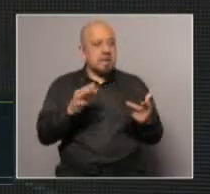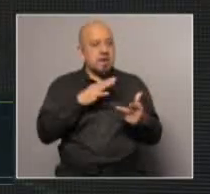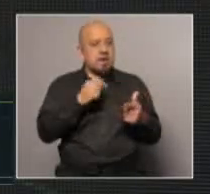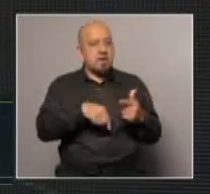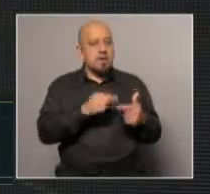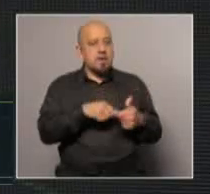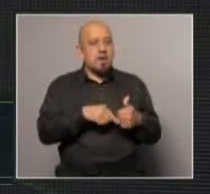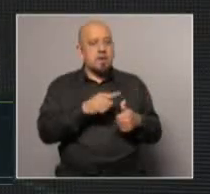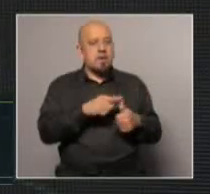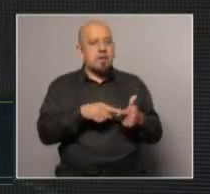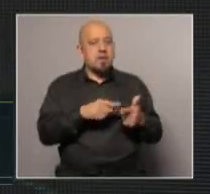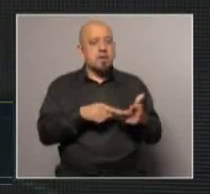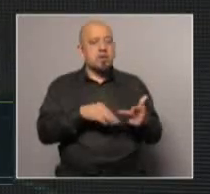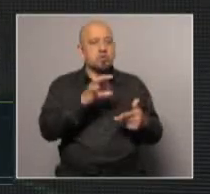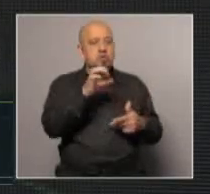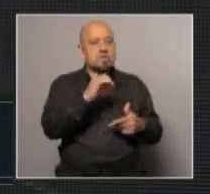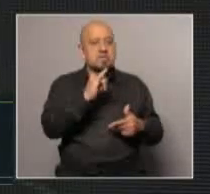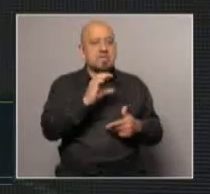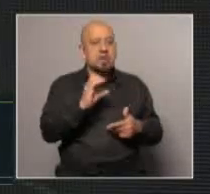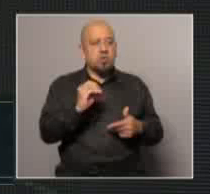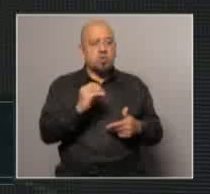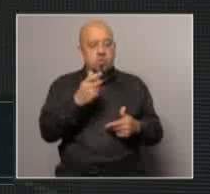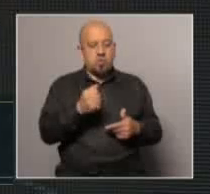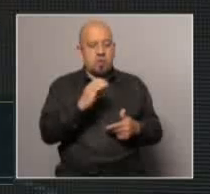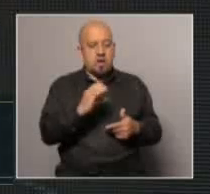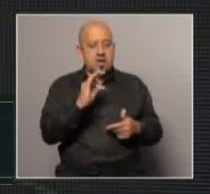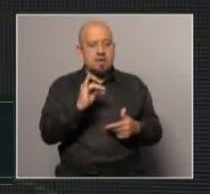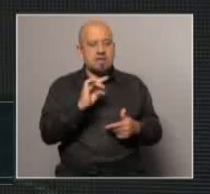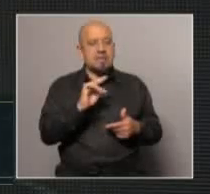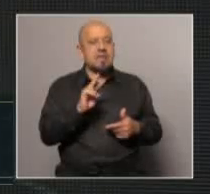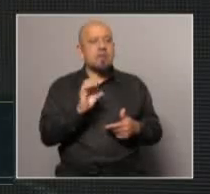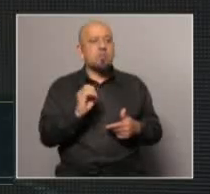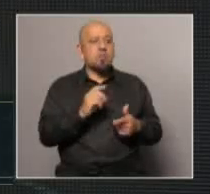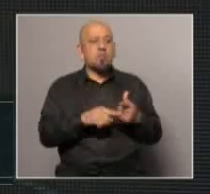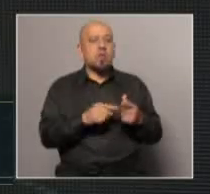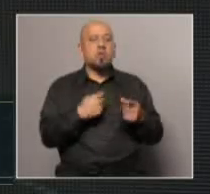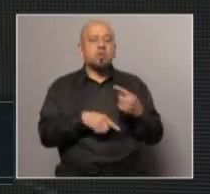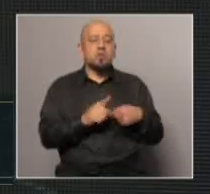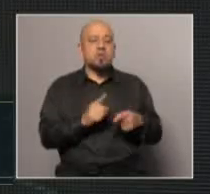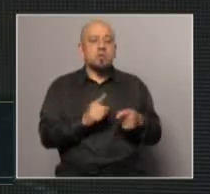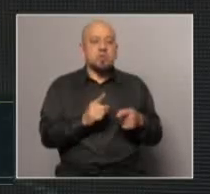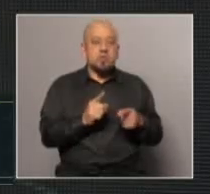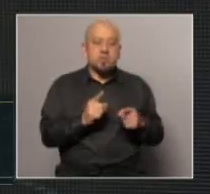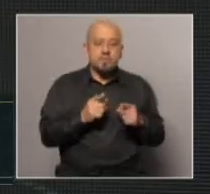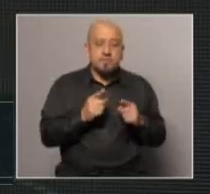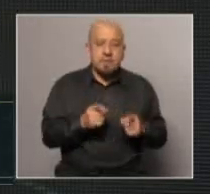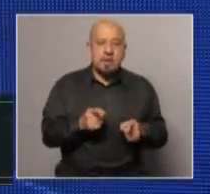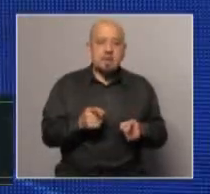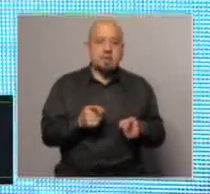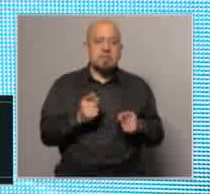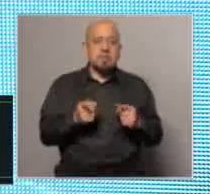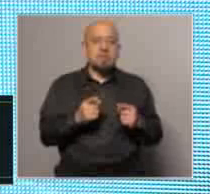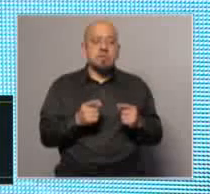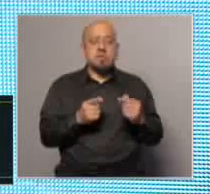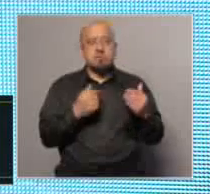los otros componentes no son psicoactivos que tiene el cannabis. Esa es la situación que venía